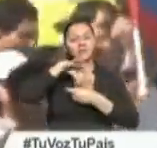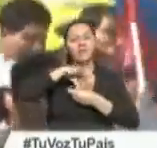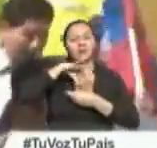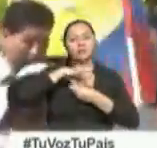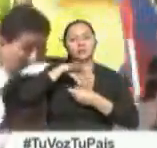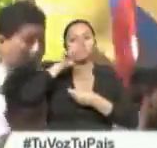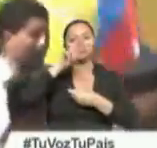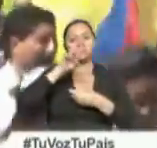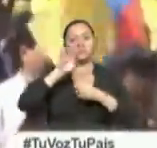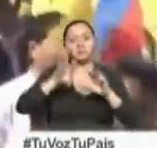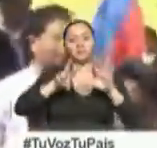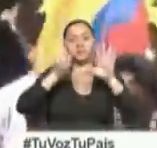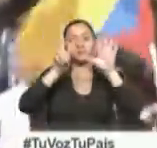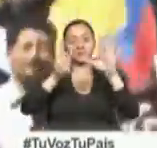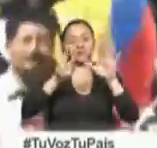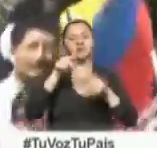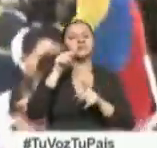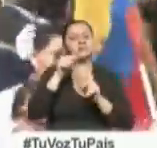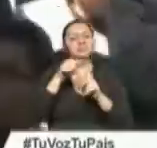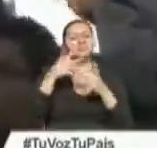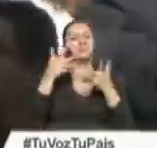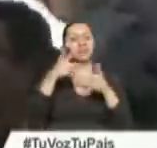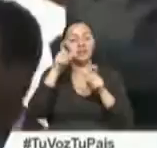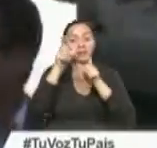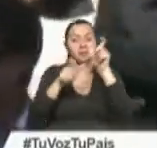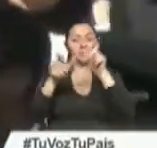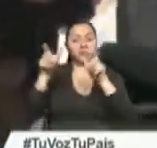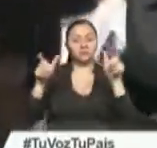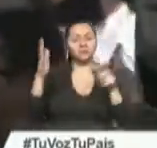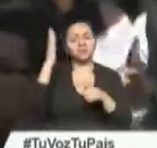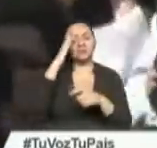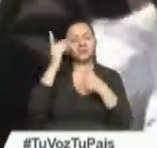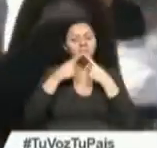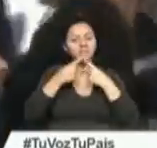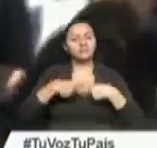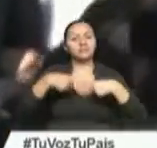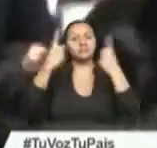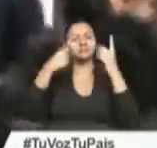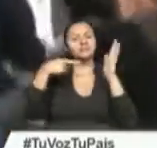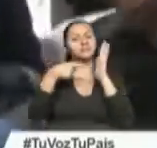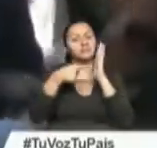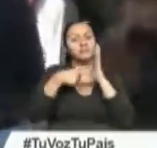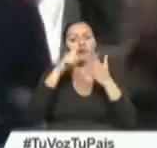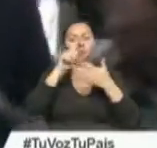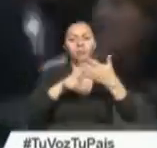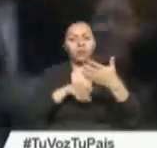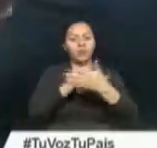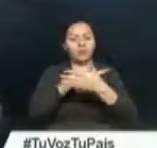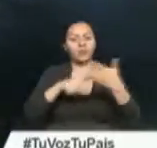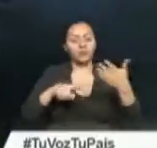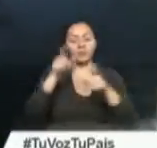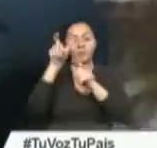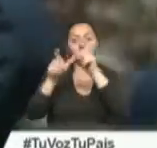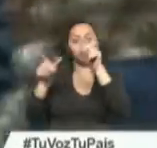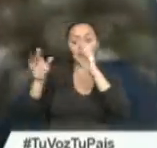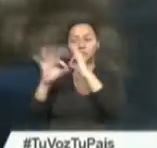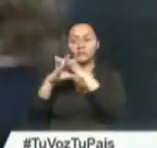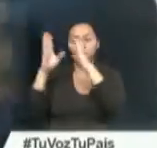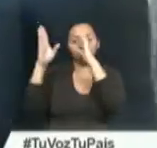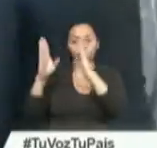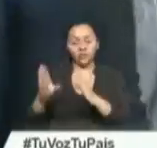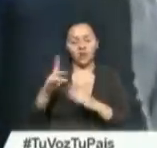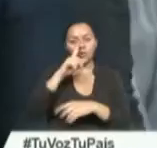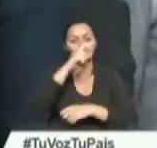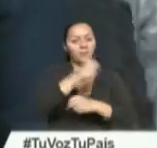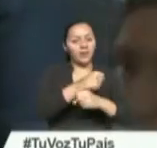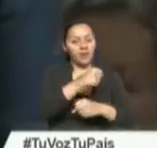de 2017, en la cual la ciudadanía se pronuncia respecto a la prohibición de que funcionarios públicos tengan